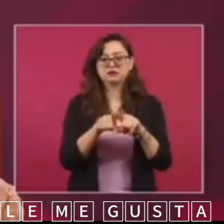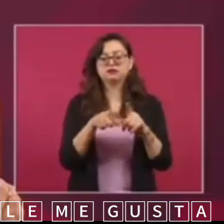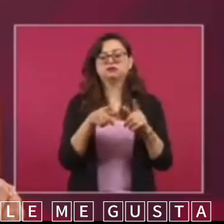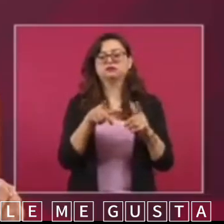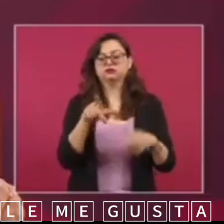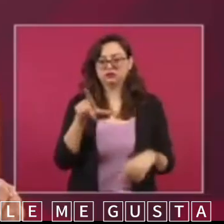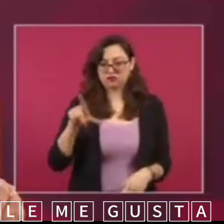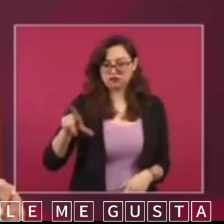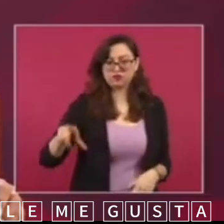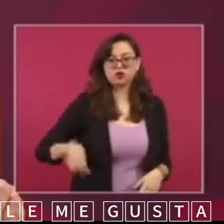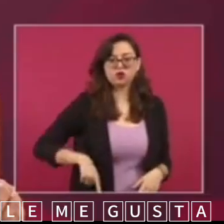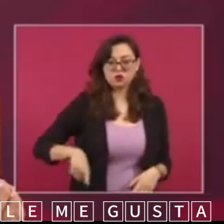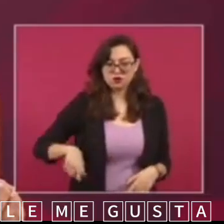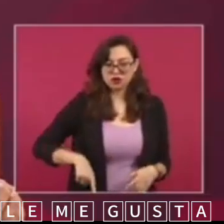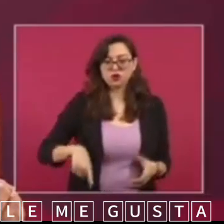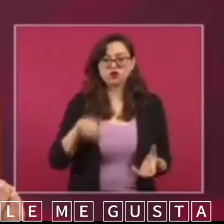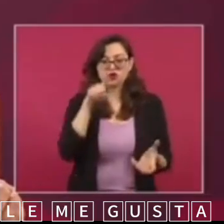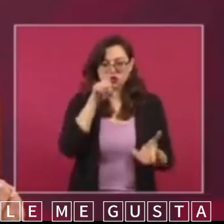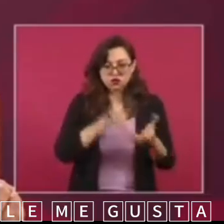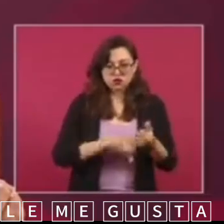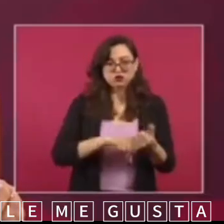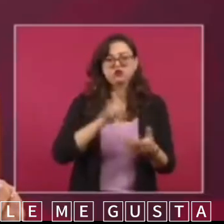servicio público.